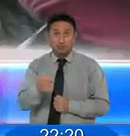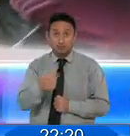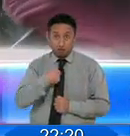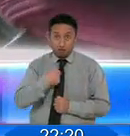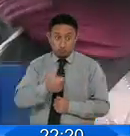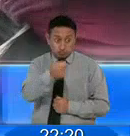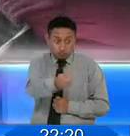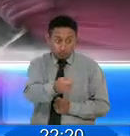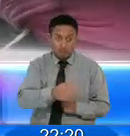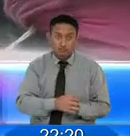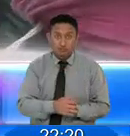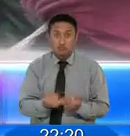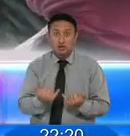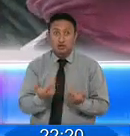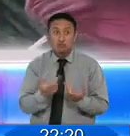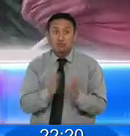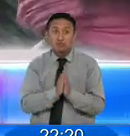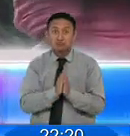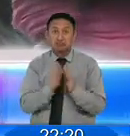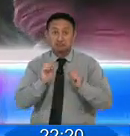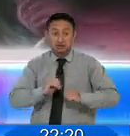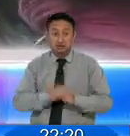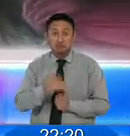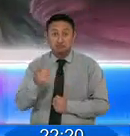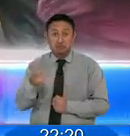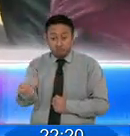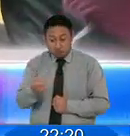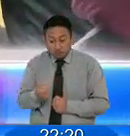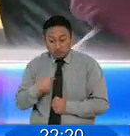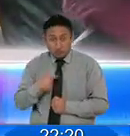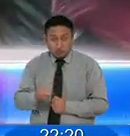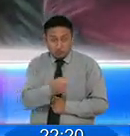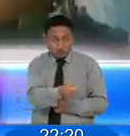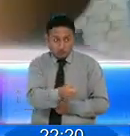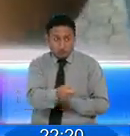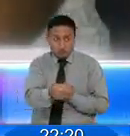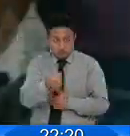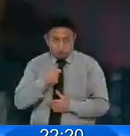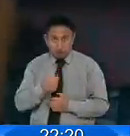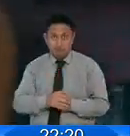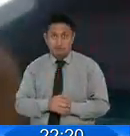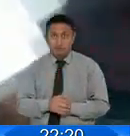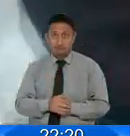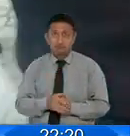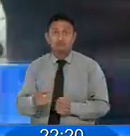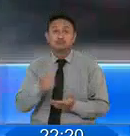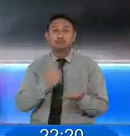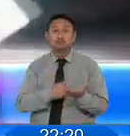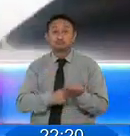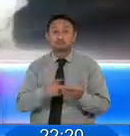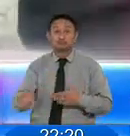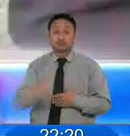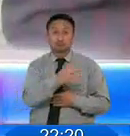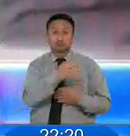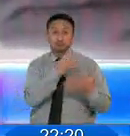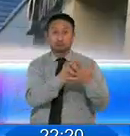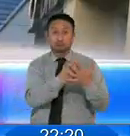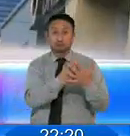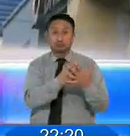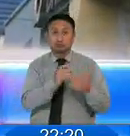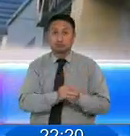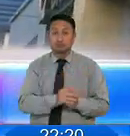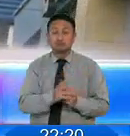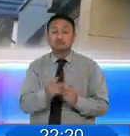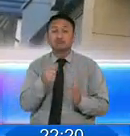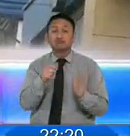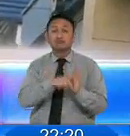el dinero y ahora lo único que yo quiero es que me devuelvan ese dinero que yo le di a esa gente. A flagrancia fue llevada la agente civil de tránsito. En la